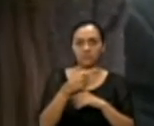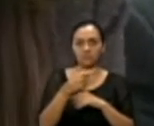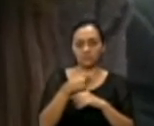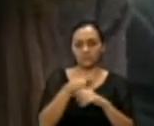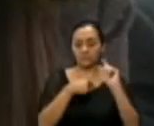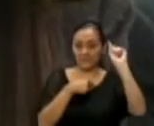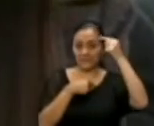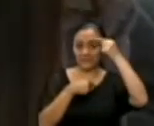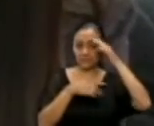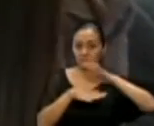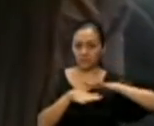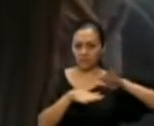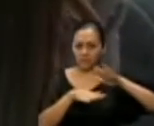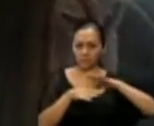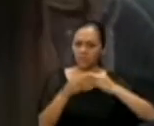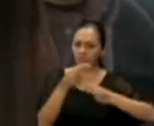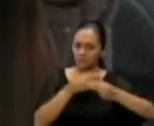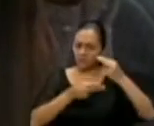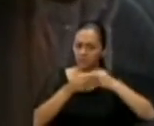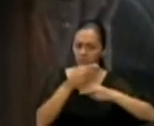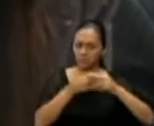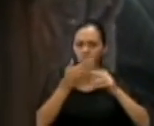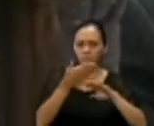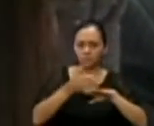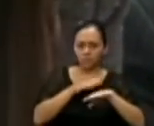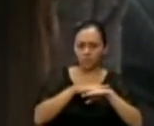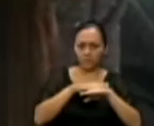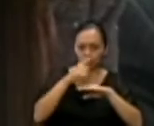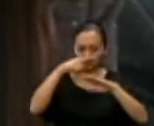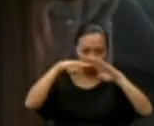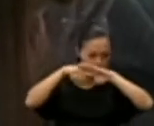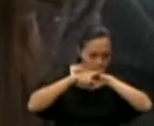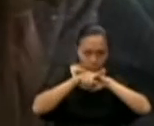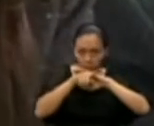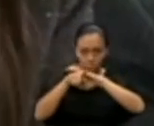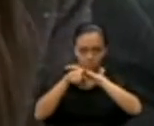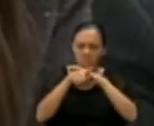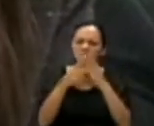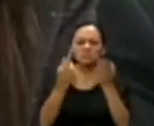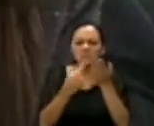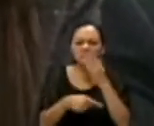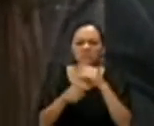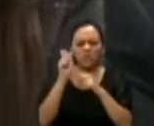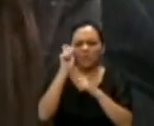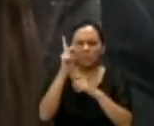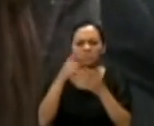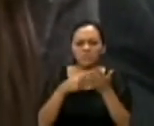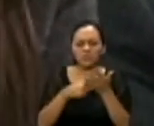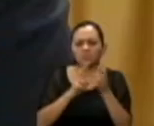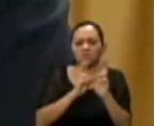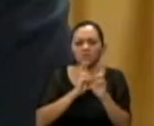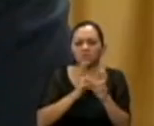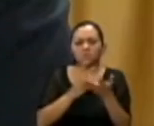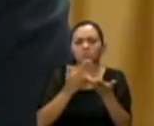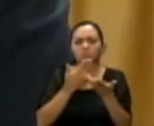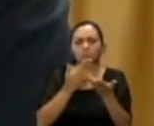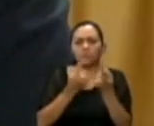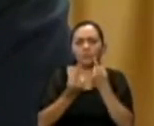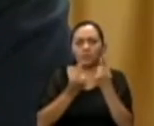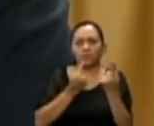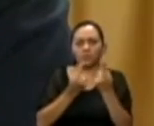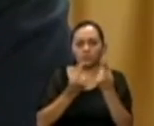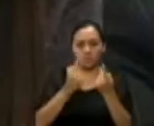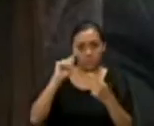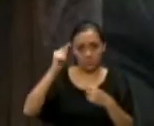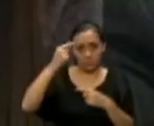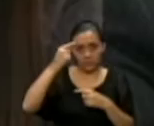estado ecuatoriano en negociaciones sobre equipo de espionaje quería saber por favor cuál es su opinión al respecto y sus respuestas a las preguntas el